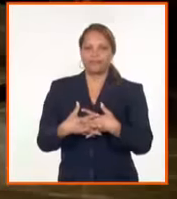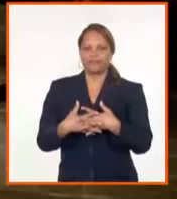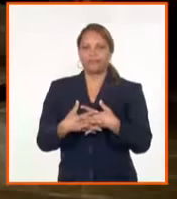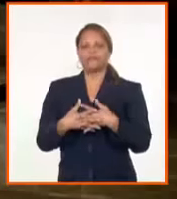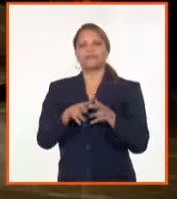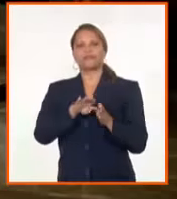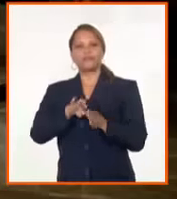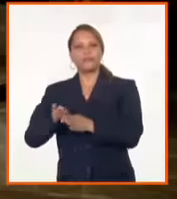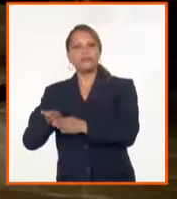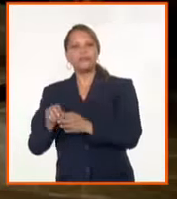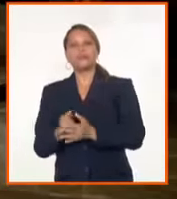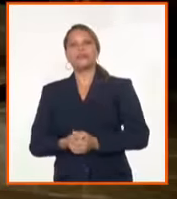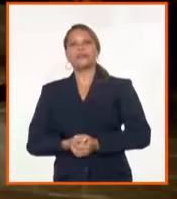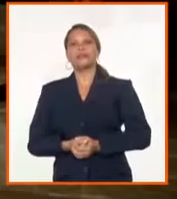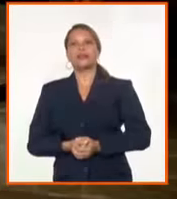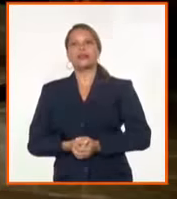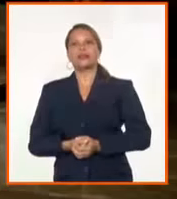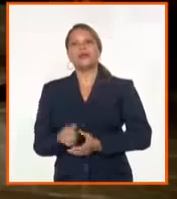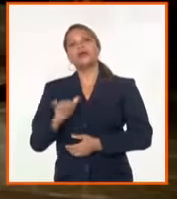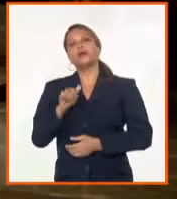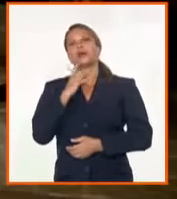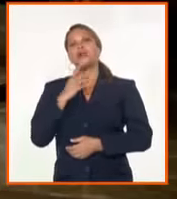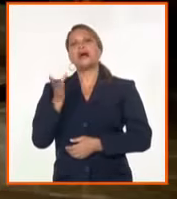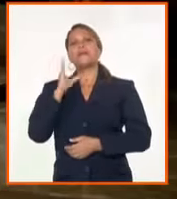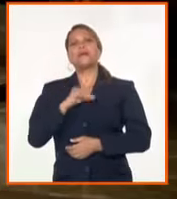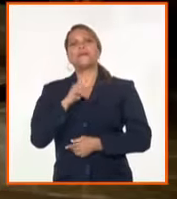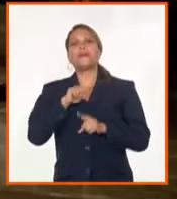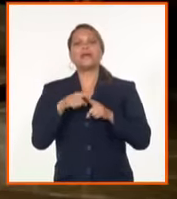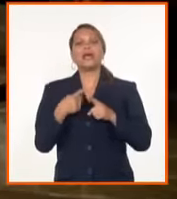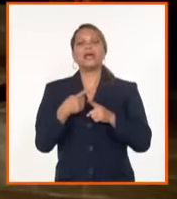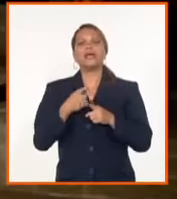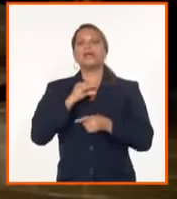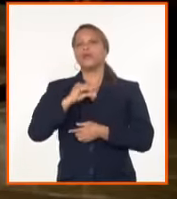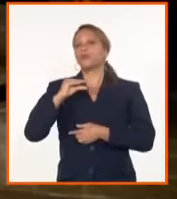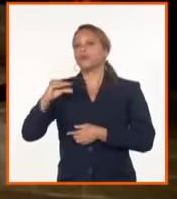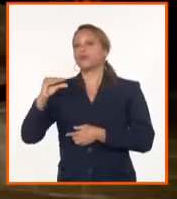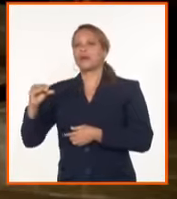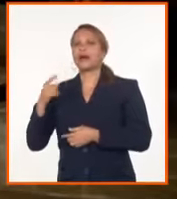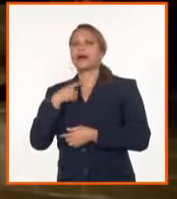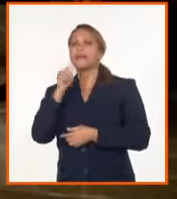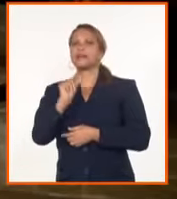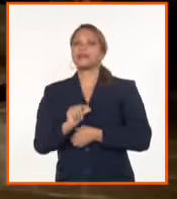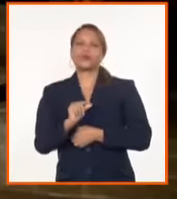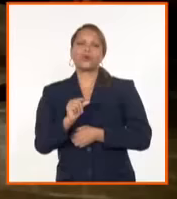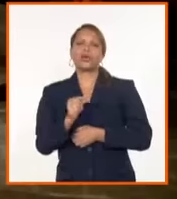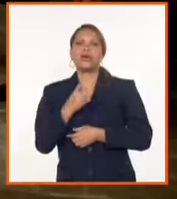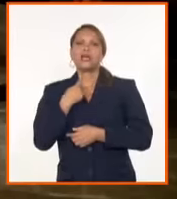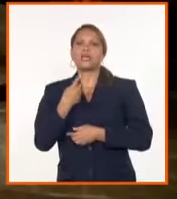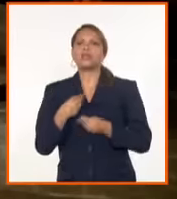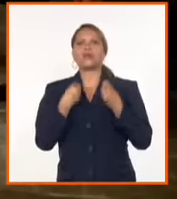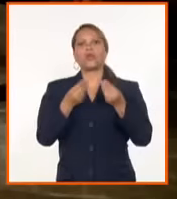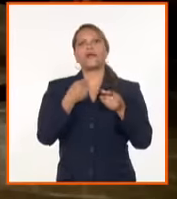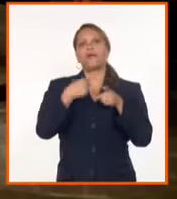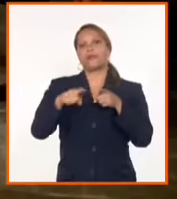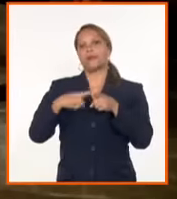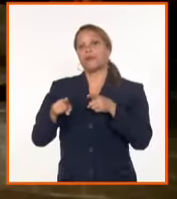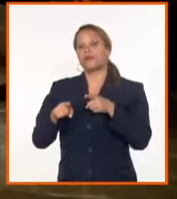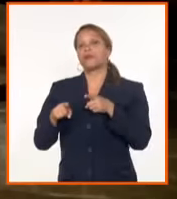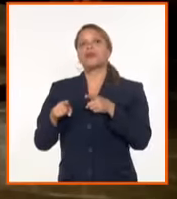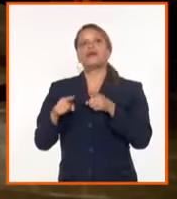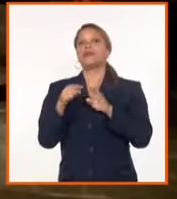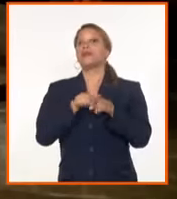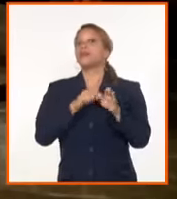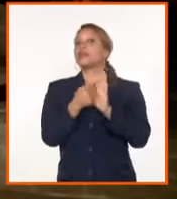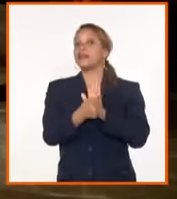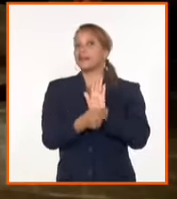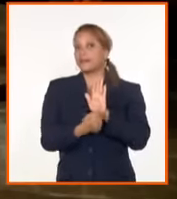qué no subsidiamos personas y no productos. Estamos también en eso, pero eso está en los lineamientos también, pero también